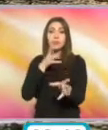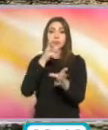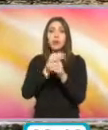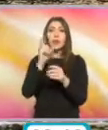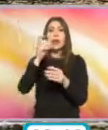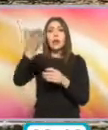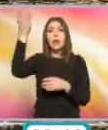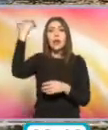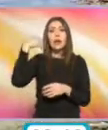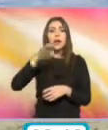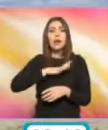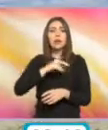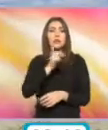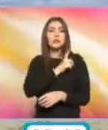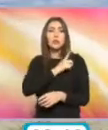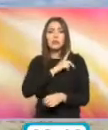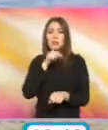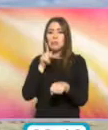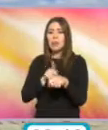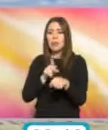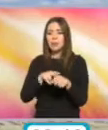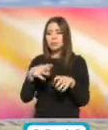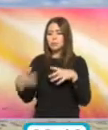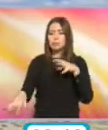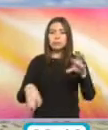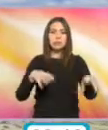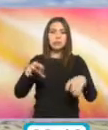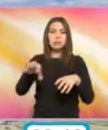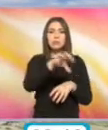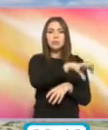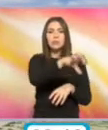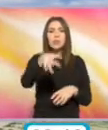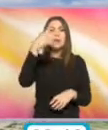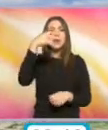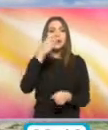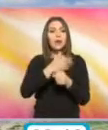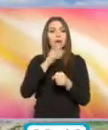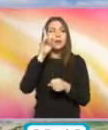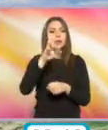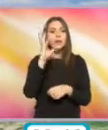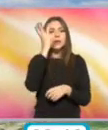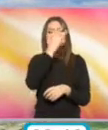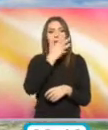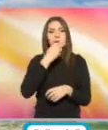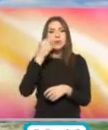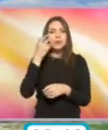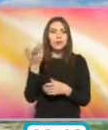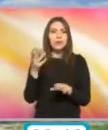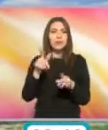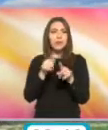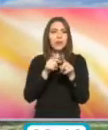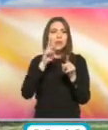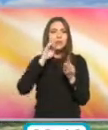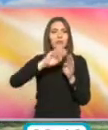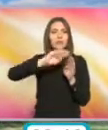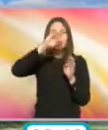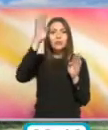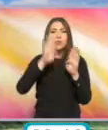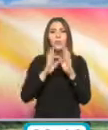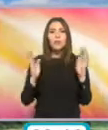fui, había puras piedras en el piso, básicamente. Vean nada más los cielos y estas ahora sí que formaciones